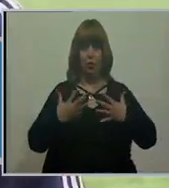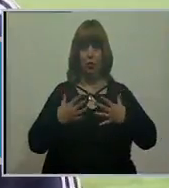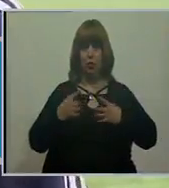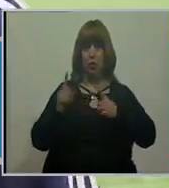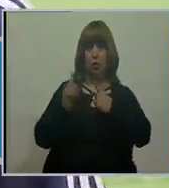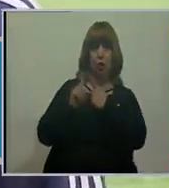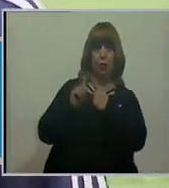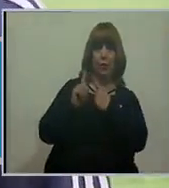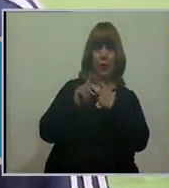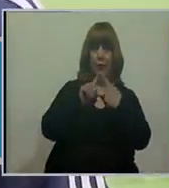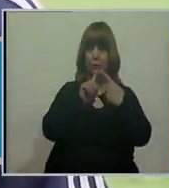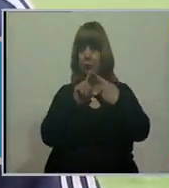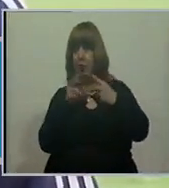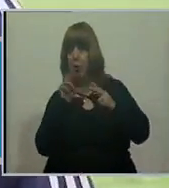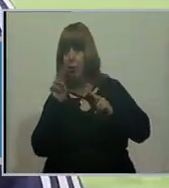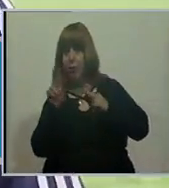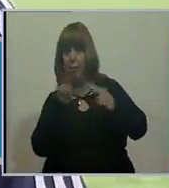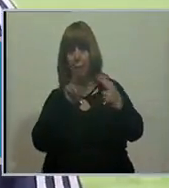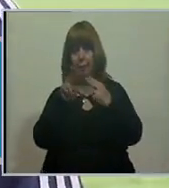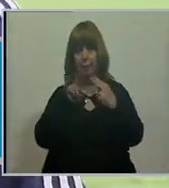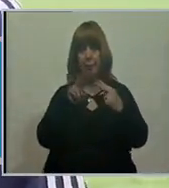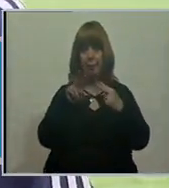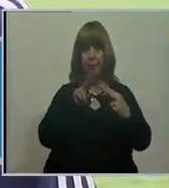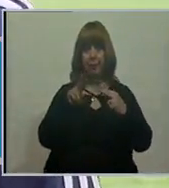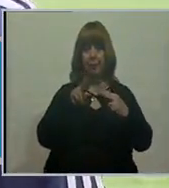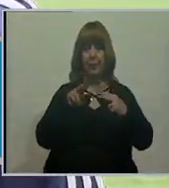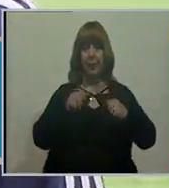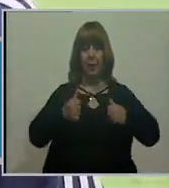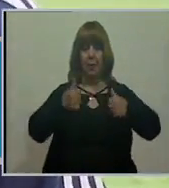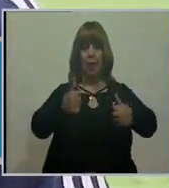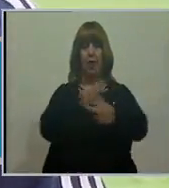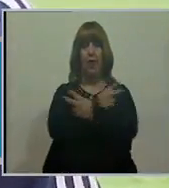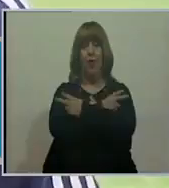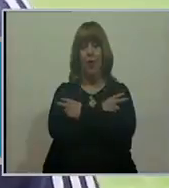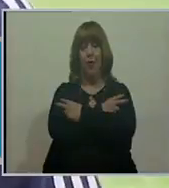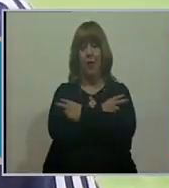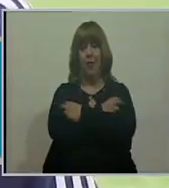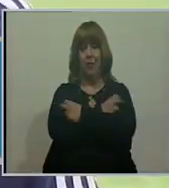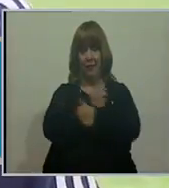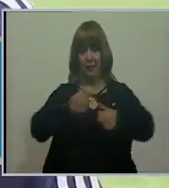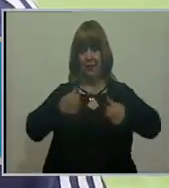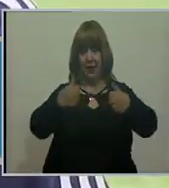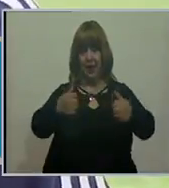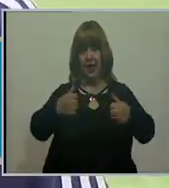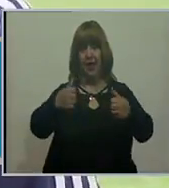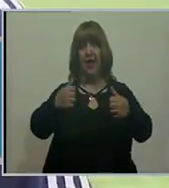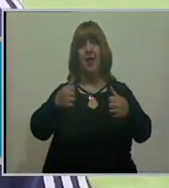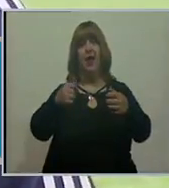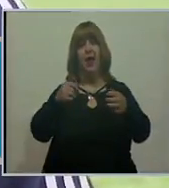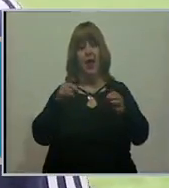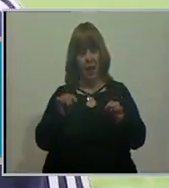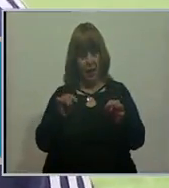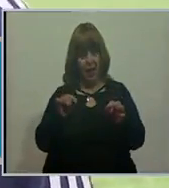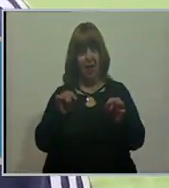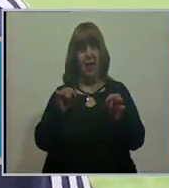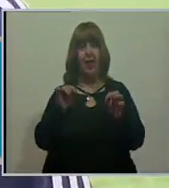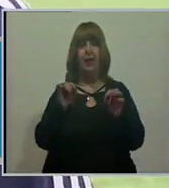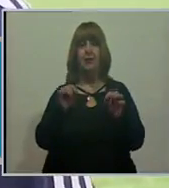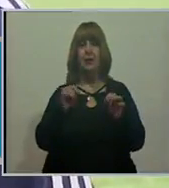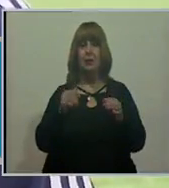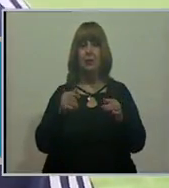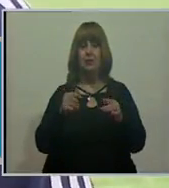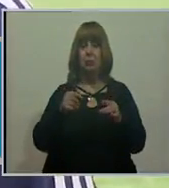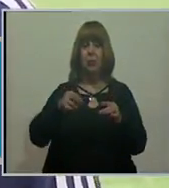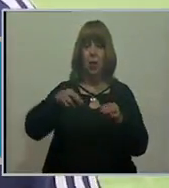que hace el equipo, el juego atrás de la línea defensiva, entonces tratar de estar atento siempre a recorridos cortos, pero siempre para